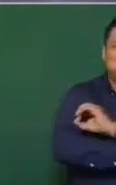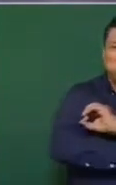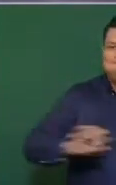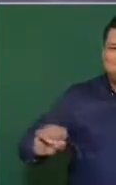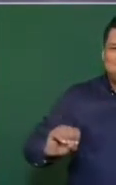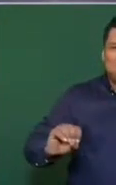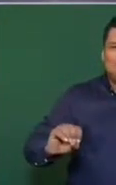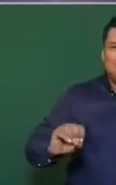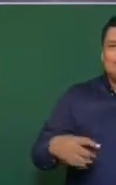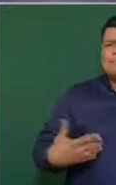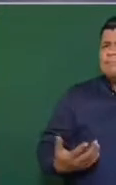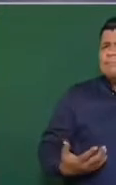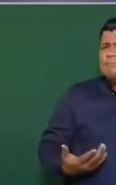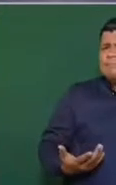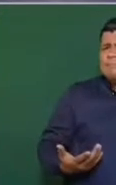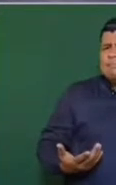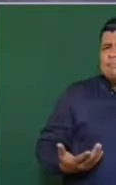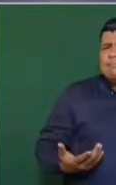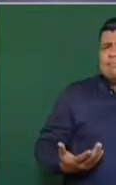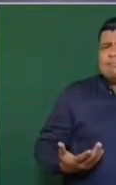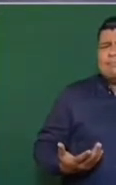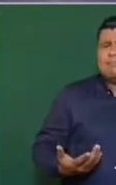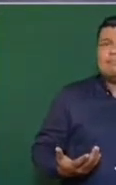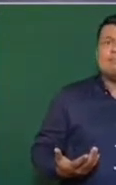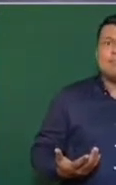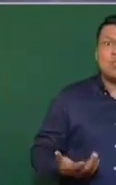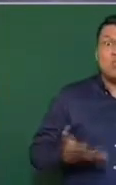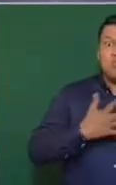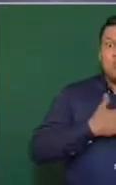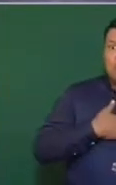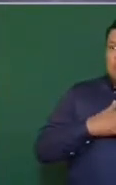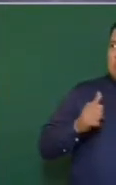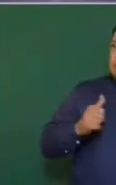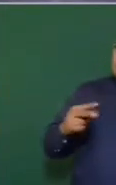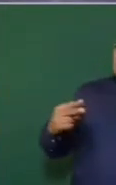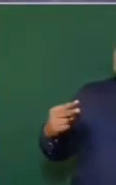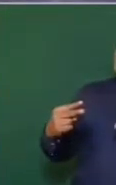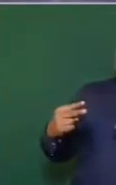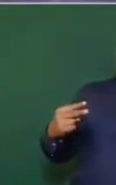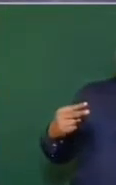¿Por qué? Pues sí, pero yo estaba junto a